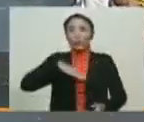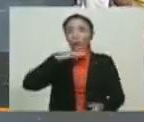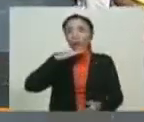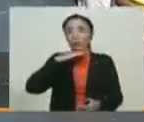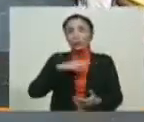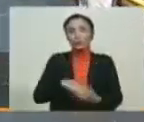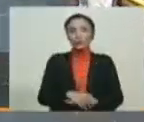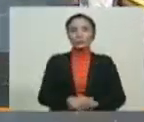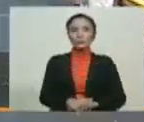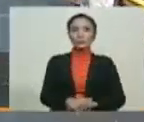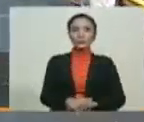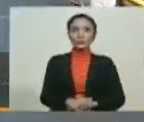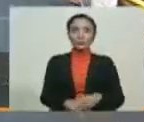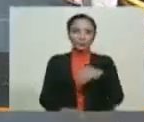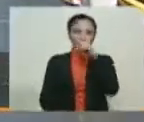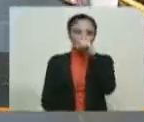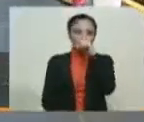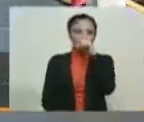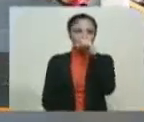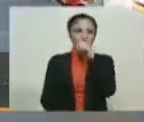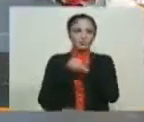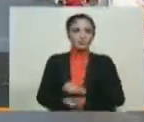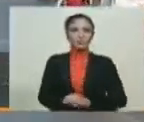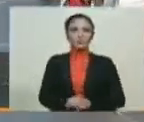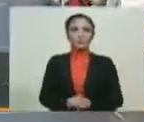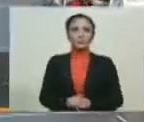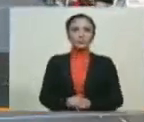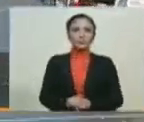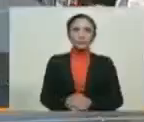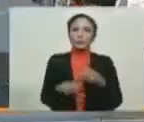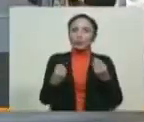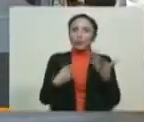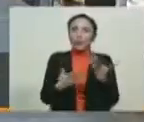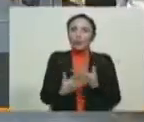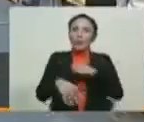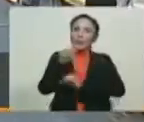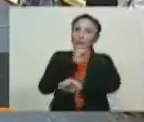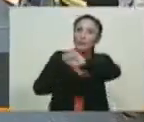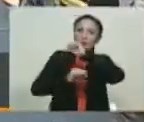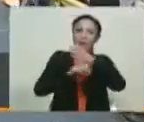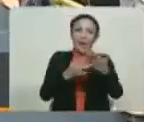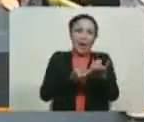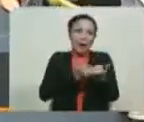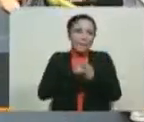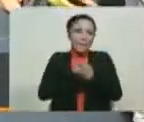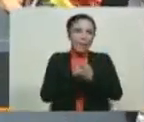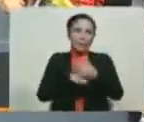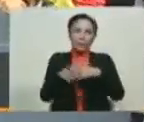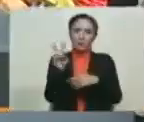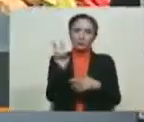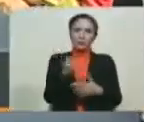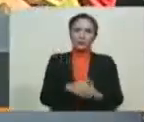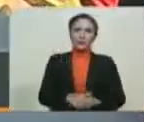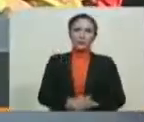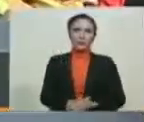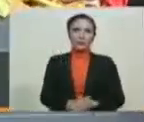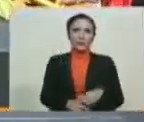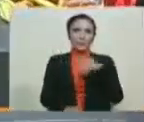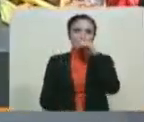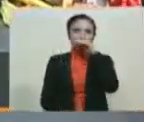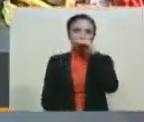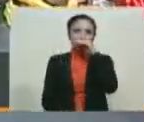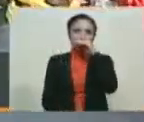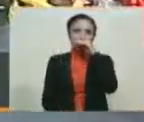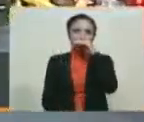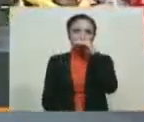patria las ganas de descender a venezuela cuando nuestro pueblo ve la agresión del